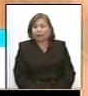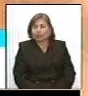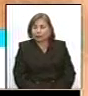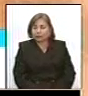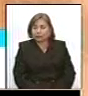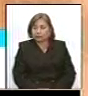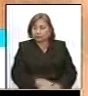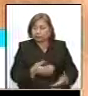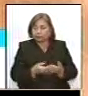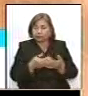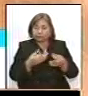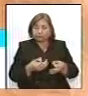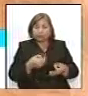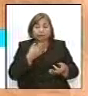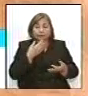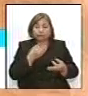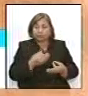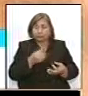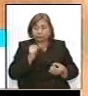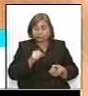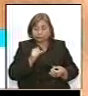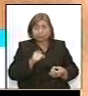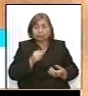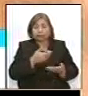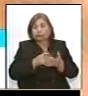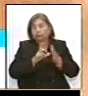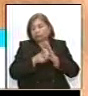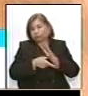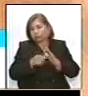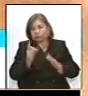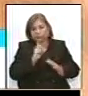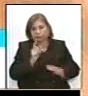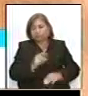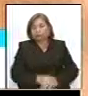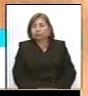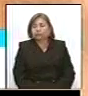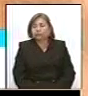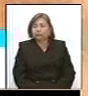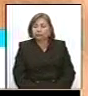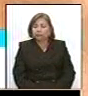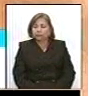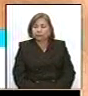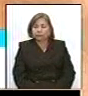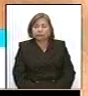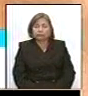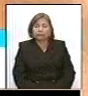decir, primero afirma que sí delegó y después dice que no delegó.